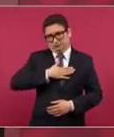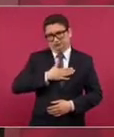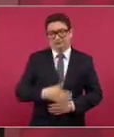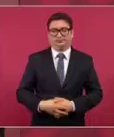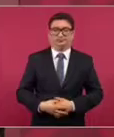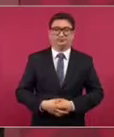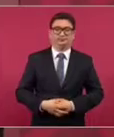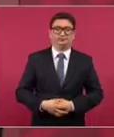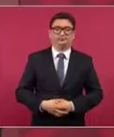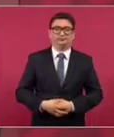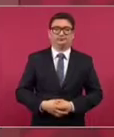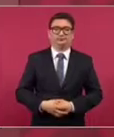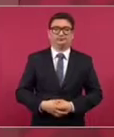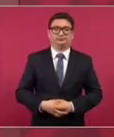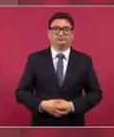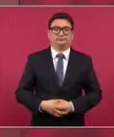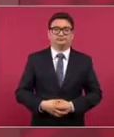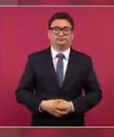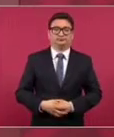Y